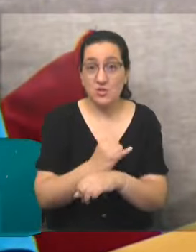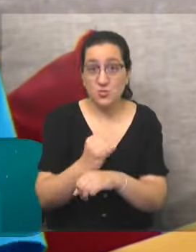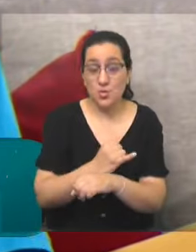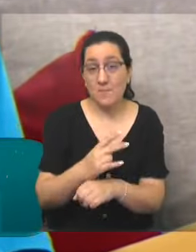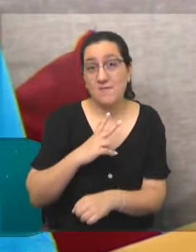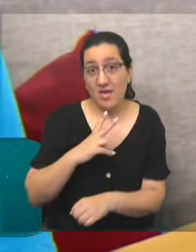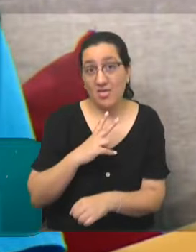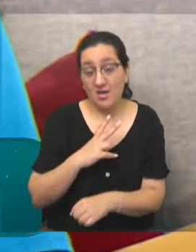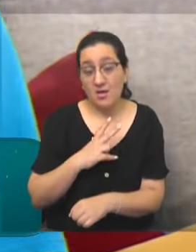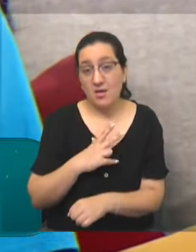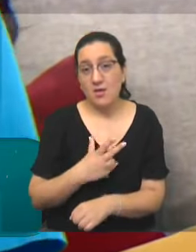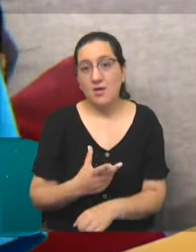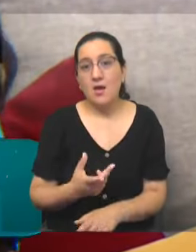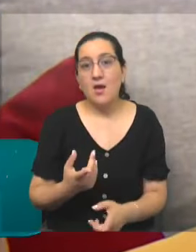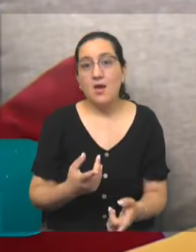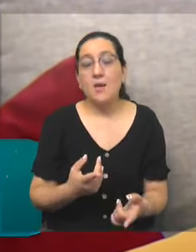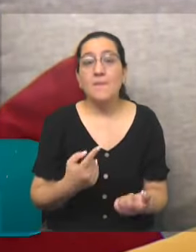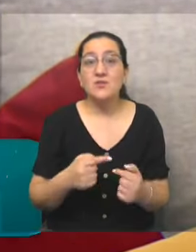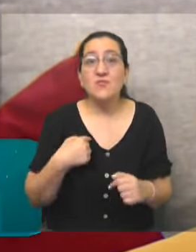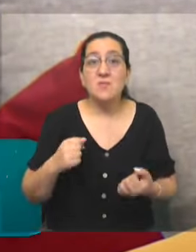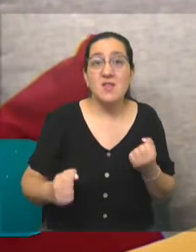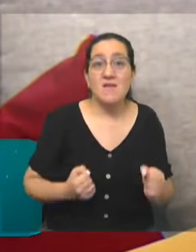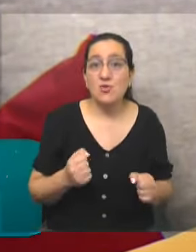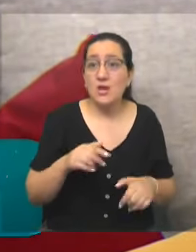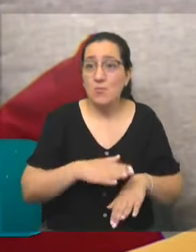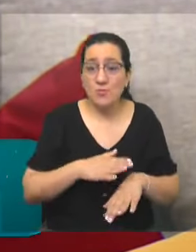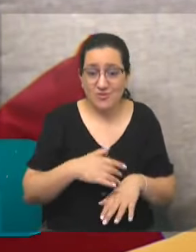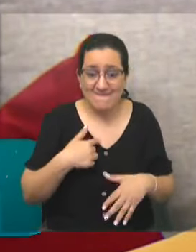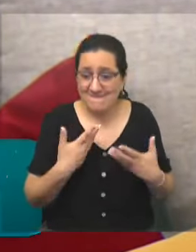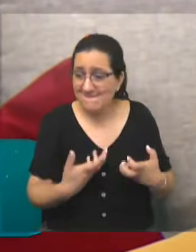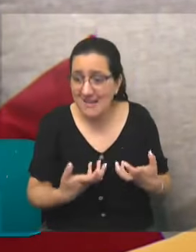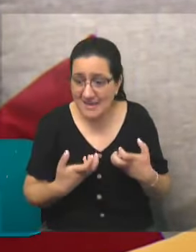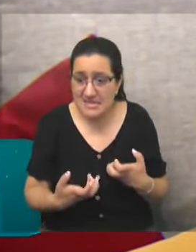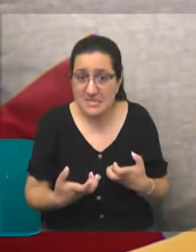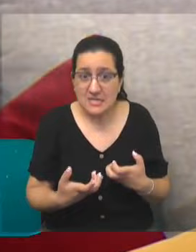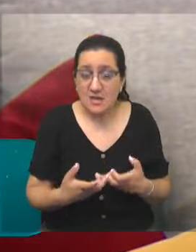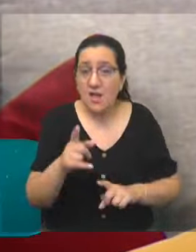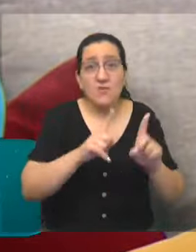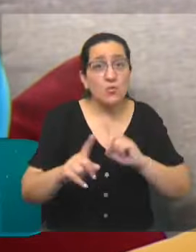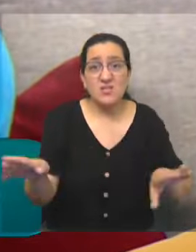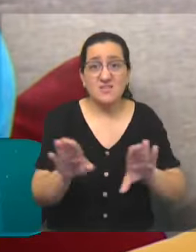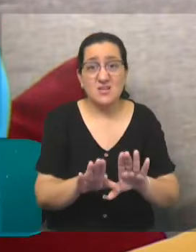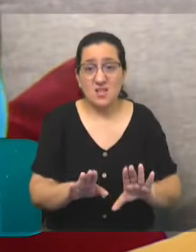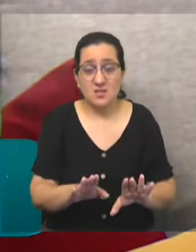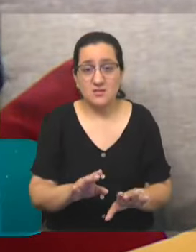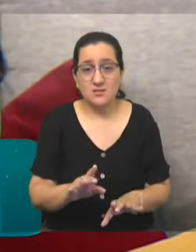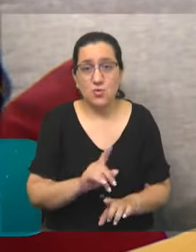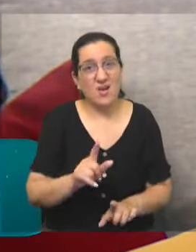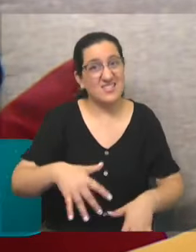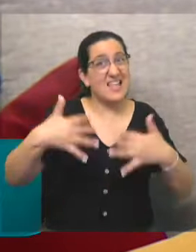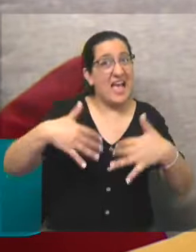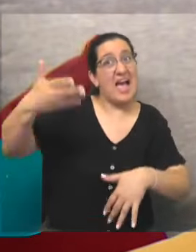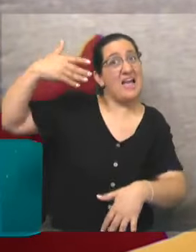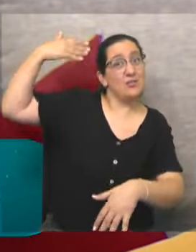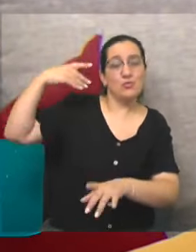brindaba. Pero ese fue mi nervio, que en el momento que yo quería hacer una opción, la facultad estaba cerrada. No hace tantos años, gente. Hay que